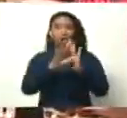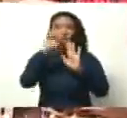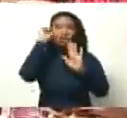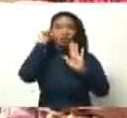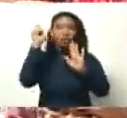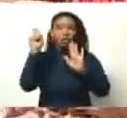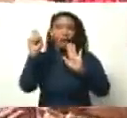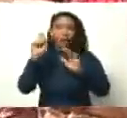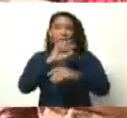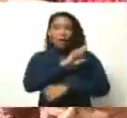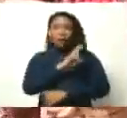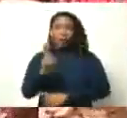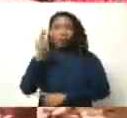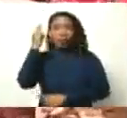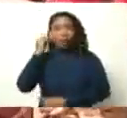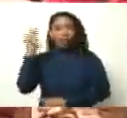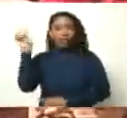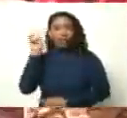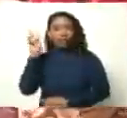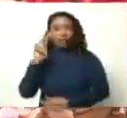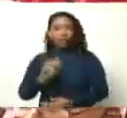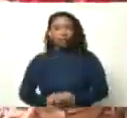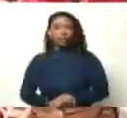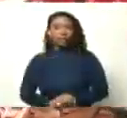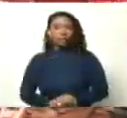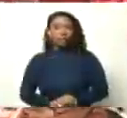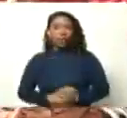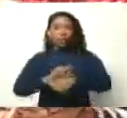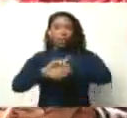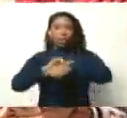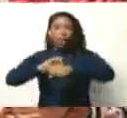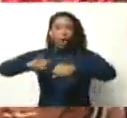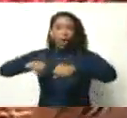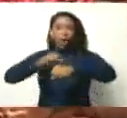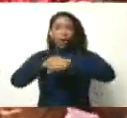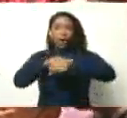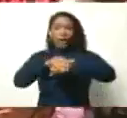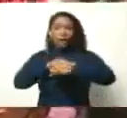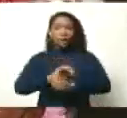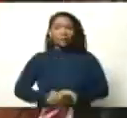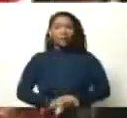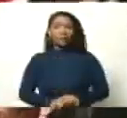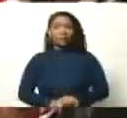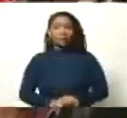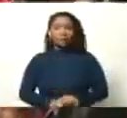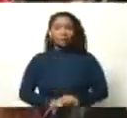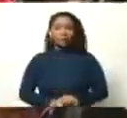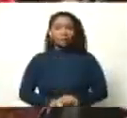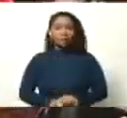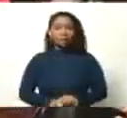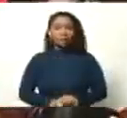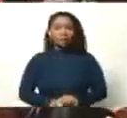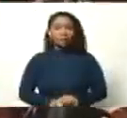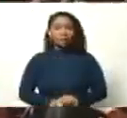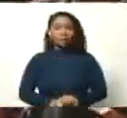Constitucional de la República Bolivariana de Venezuela, doctor Jorge Rodríguez Gómez.